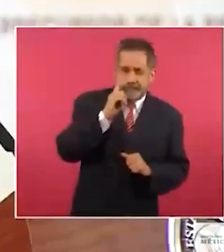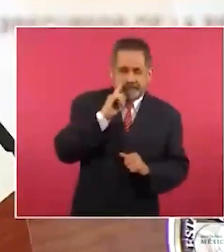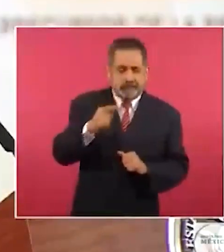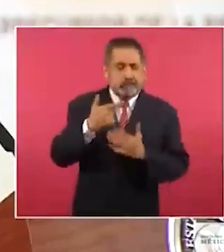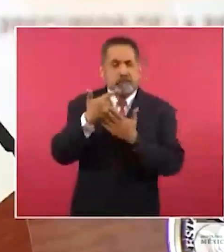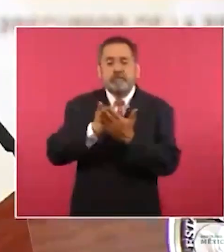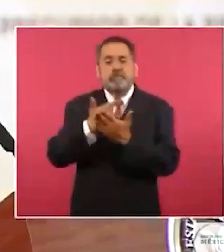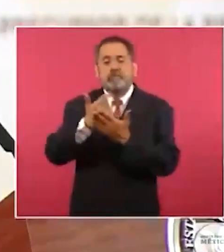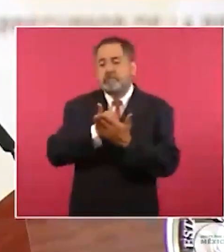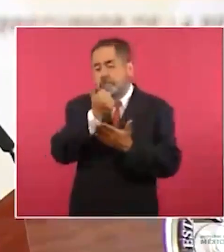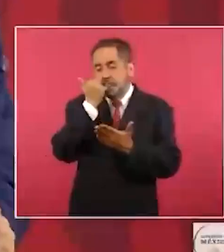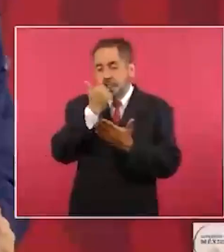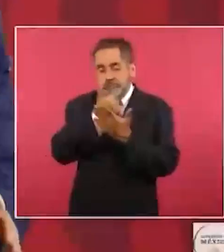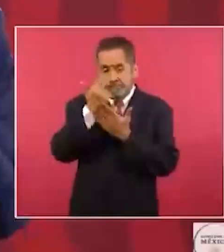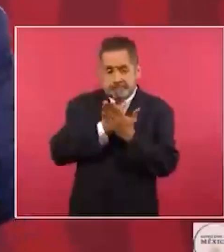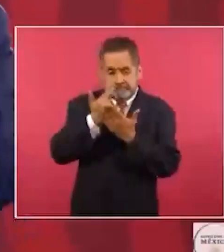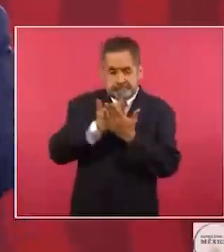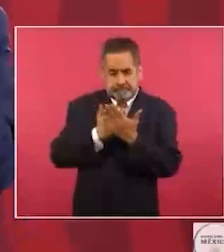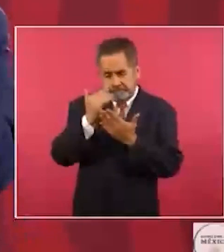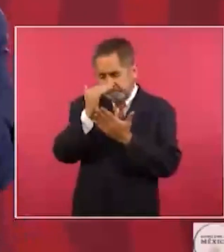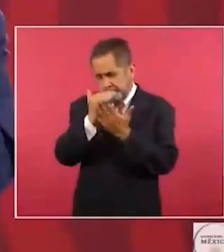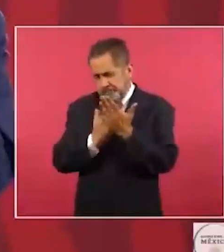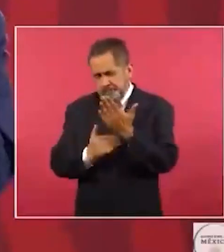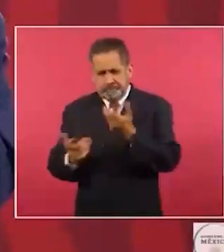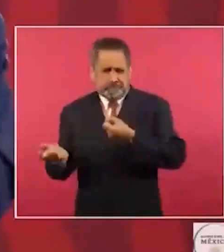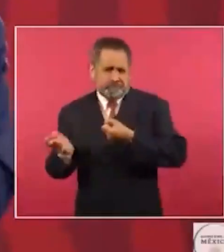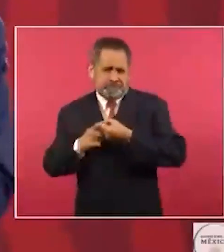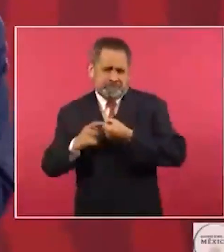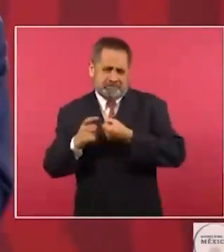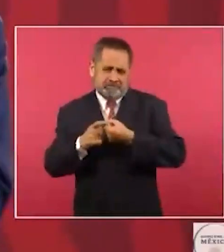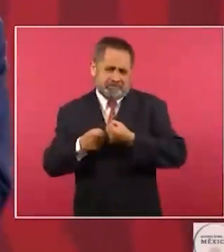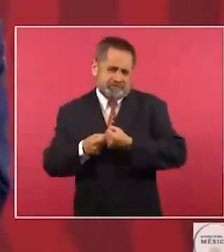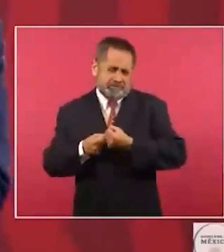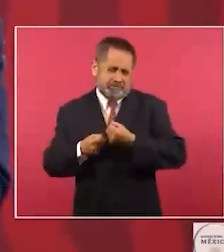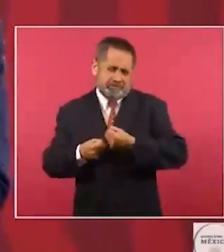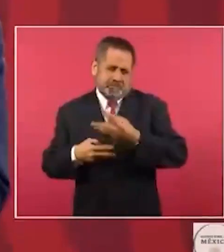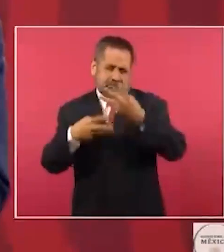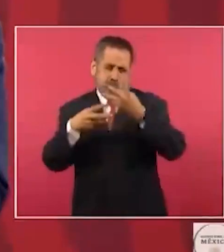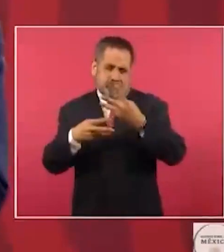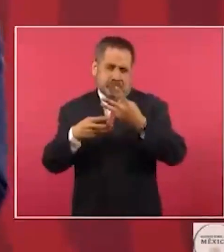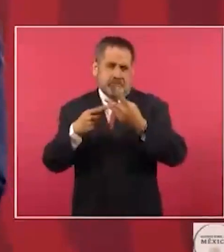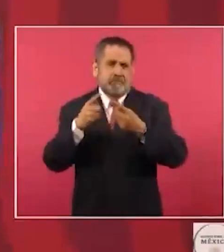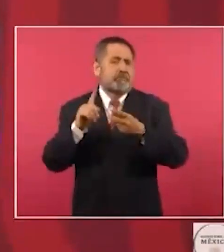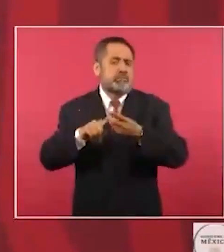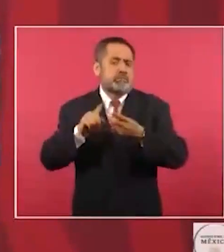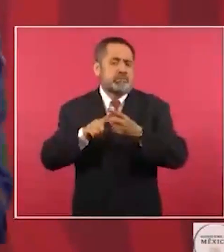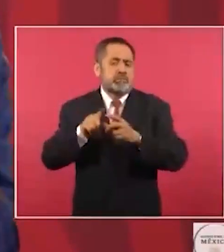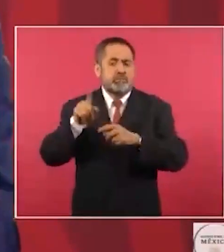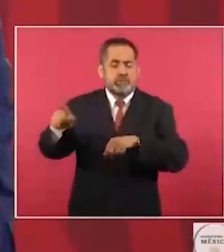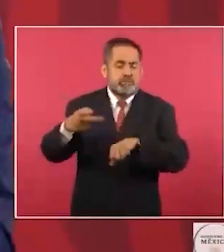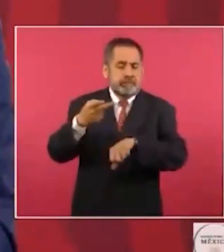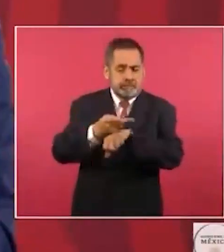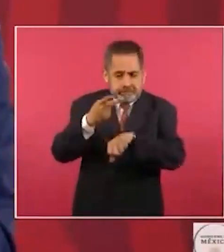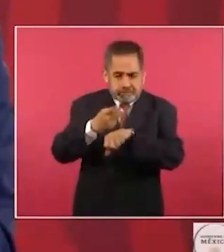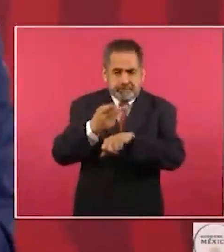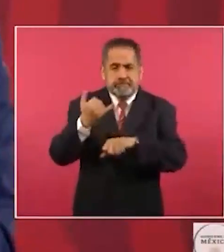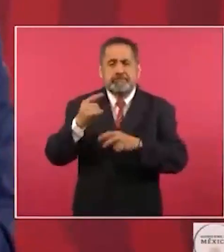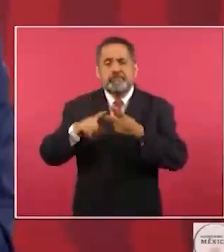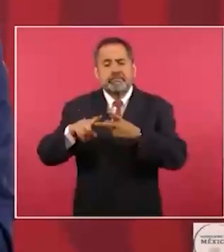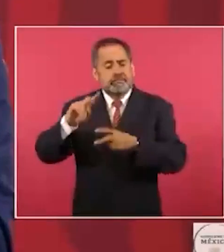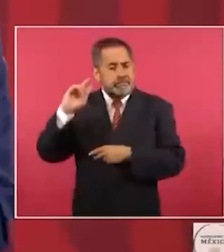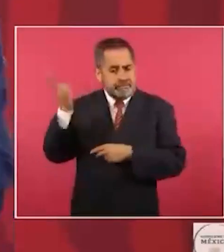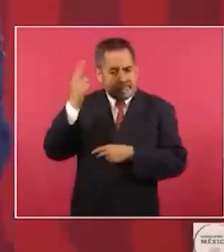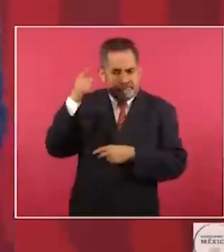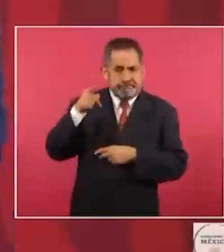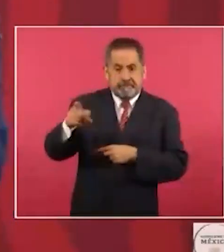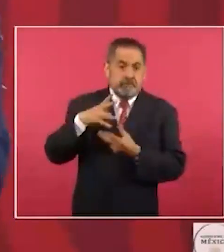la problemática, señala que tiene una hipótesis misma que revelará a más tardar el próximo fin de semana. Sin embargo, adelantó que puede